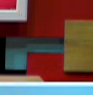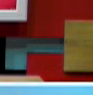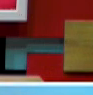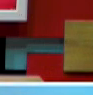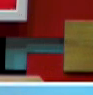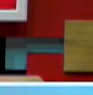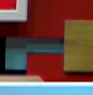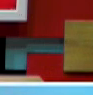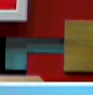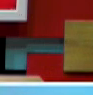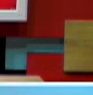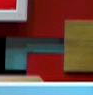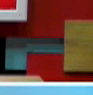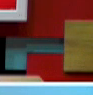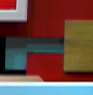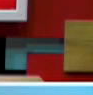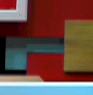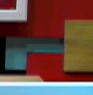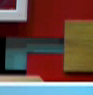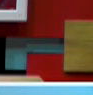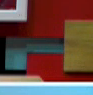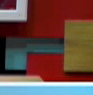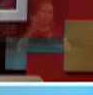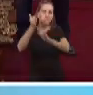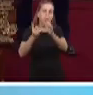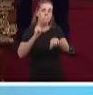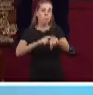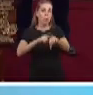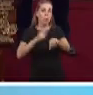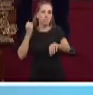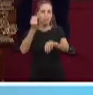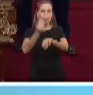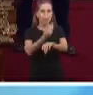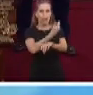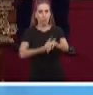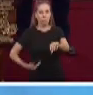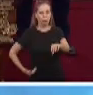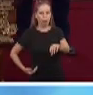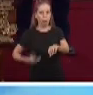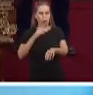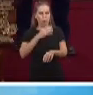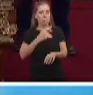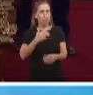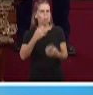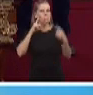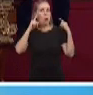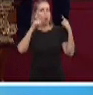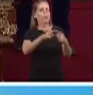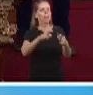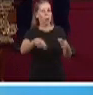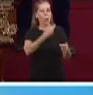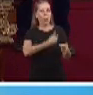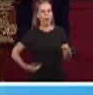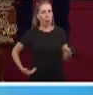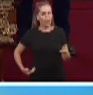le permitan dejar hacer. Por ejemplo, hoy estamos frente a un hecho importante, que es una marcha que